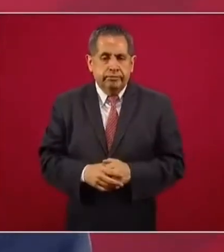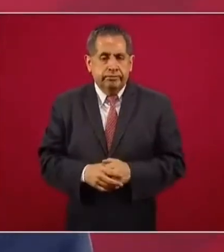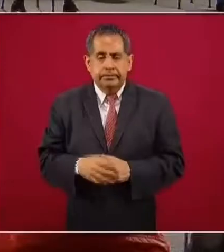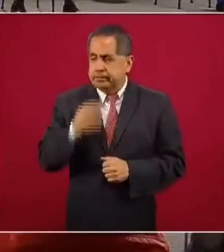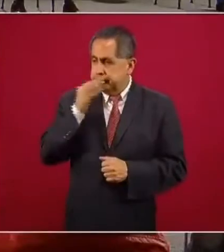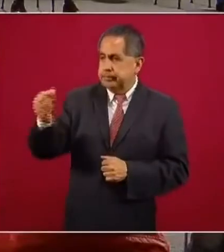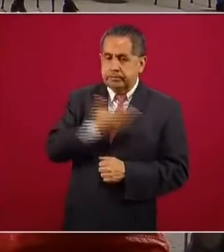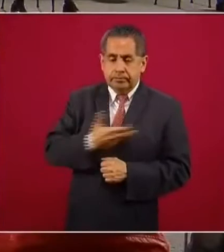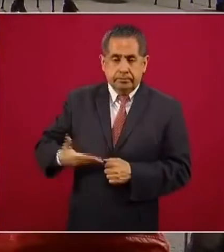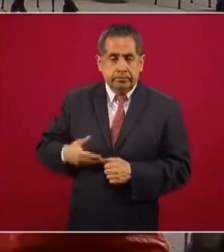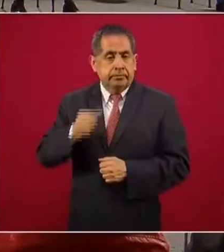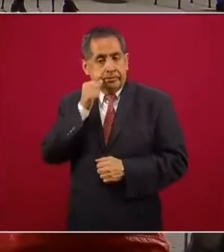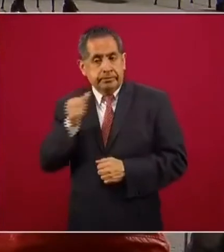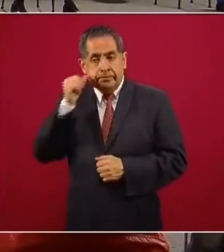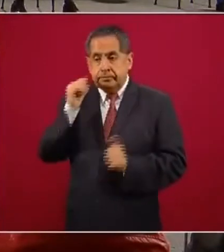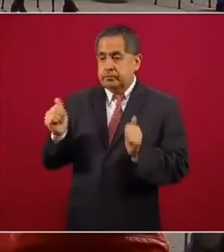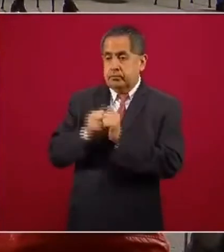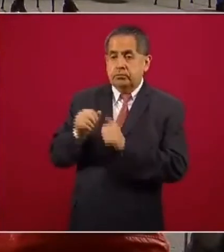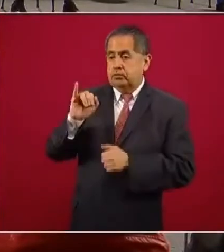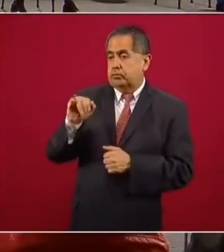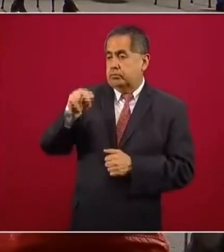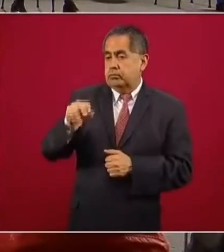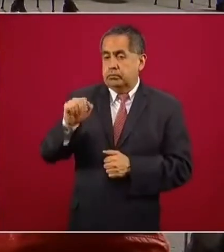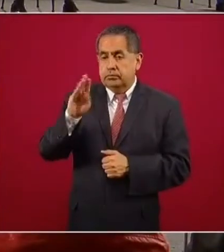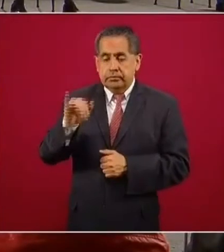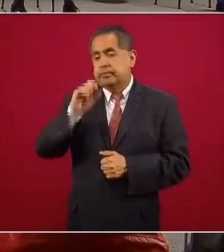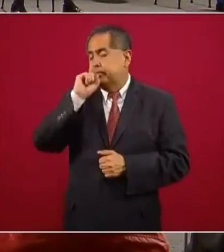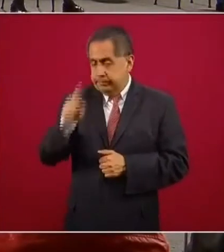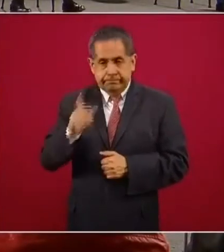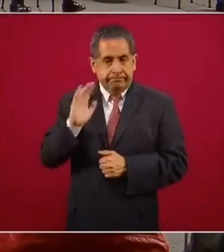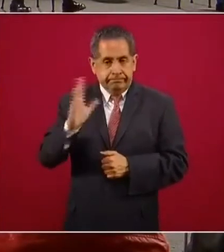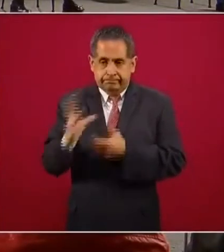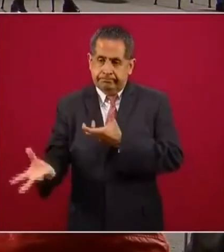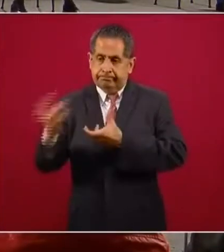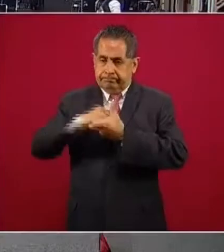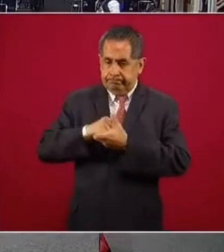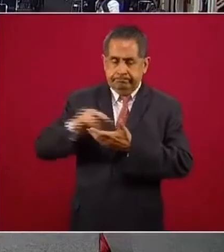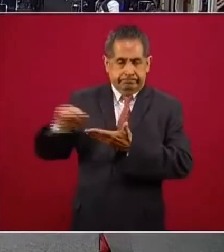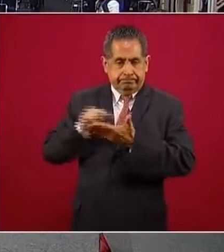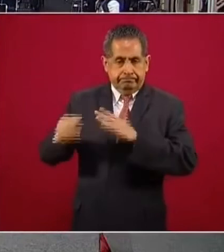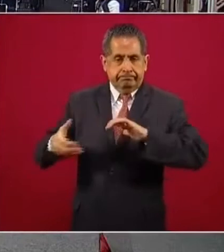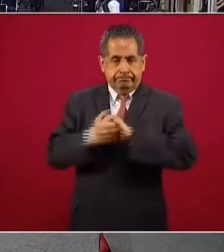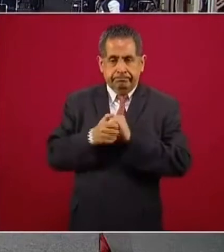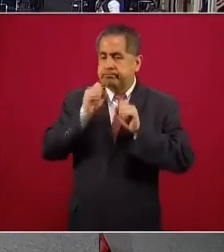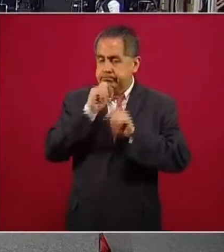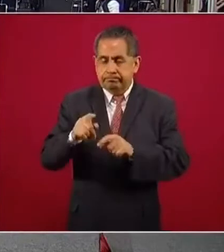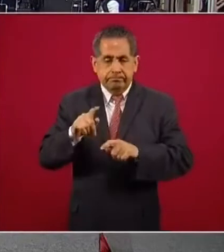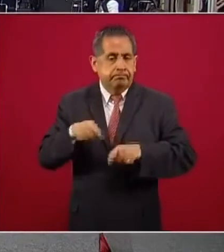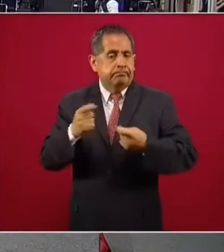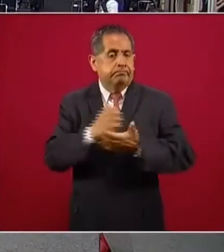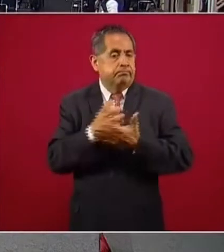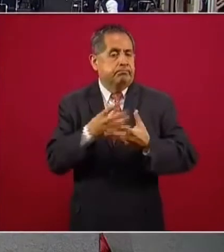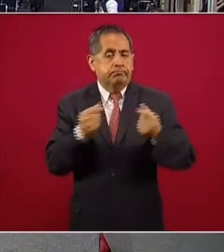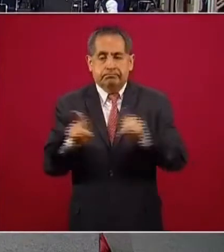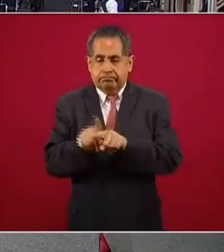señor presidente, en el día de ayer, en coordinación con el INSABI, también se ha incluido en el convenio el material de curación